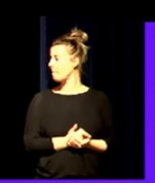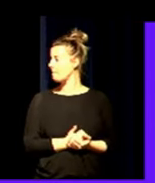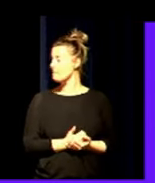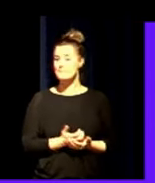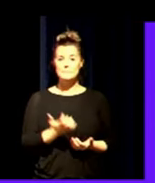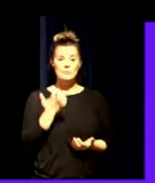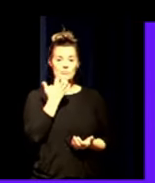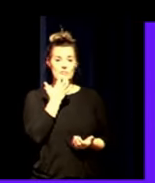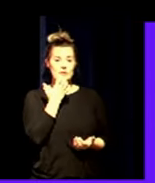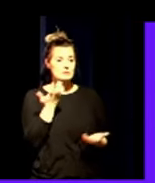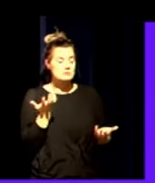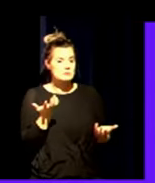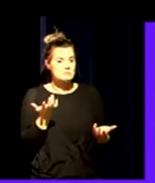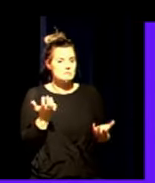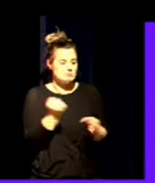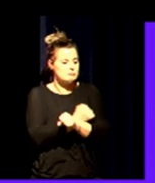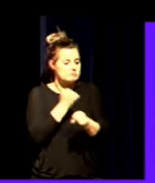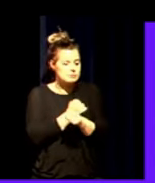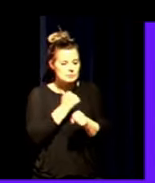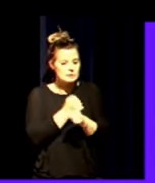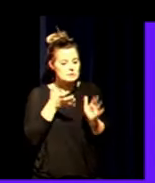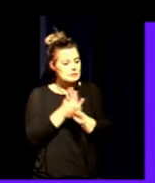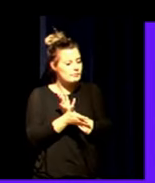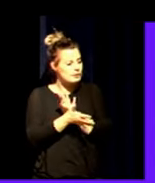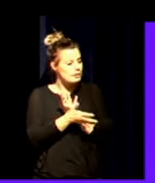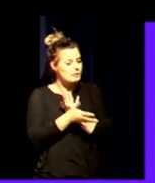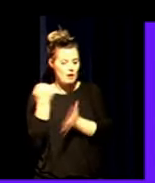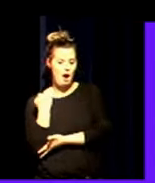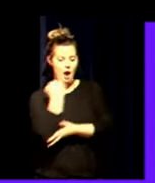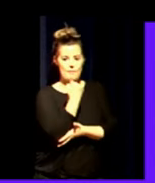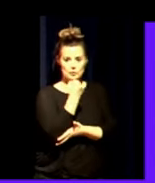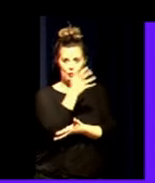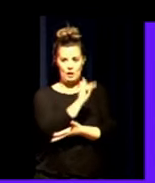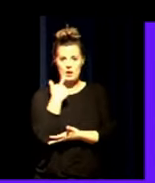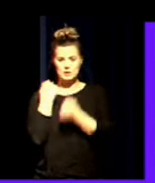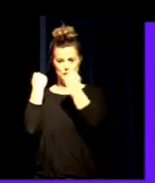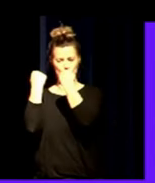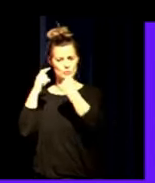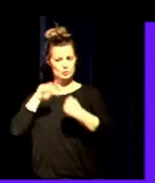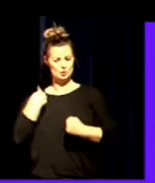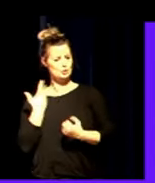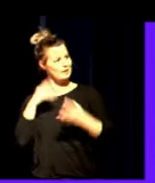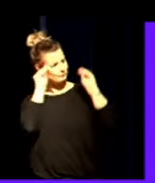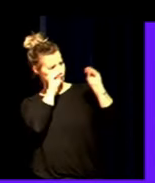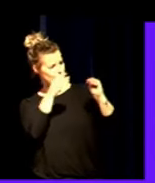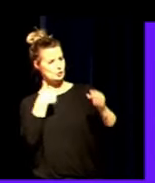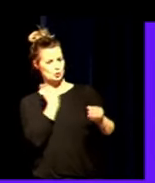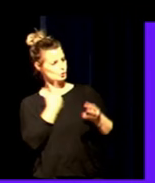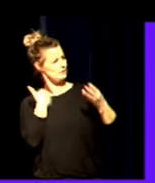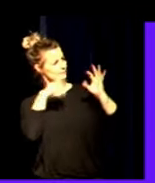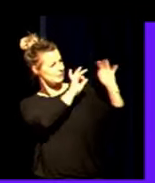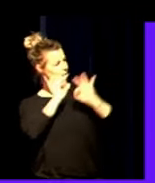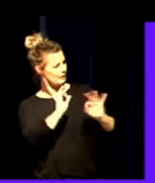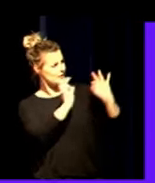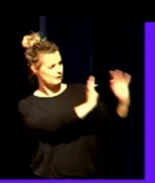Porque si actúan, actúan con el respaldo de la propia institución. Porque les hemos dado cancha, les hemos preparado, les hemos formado porque